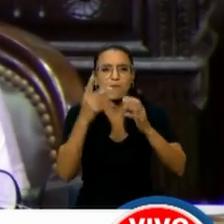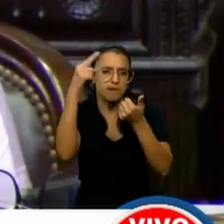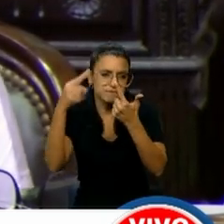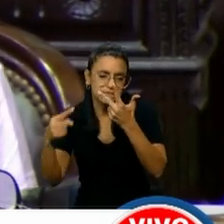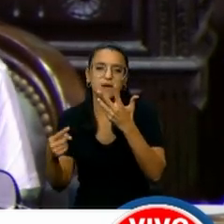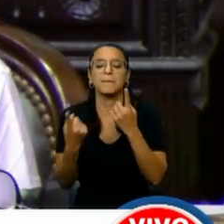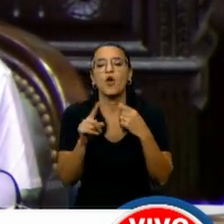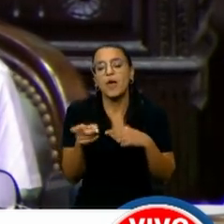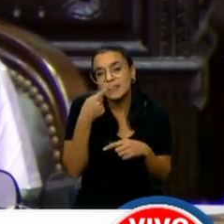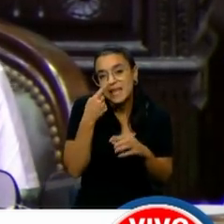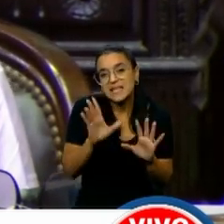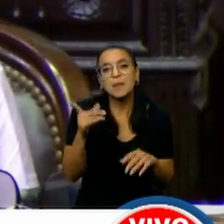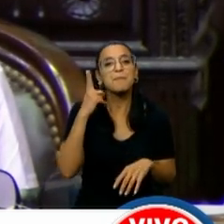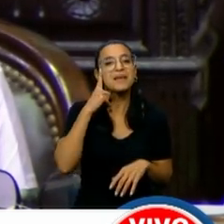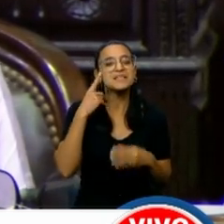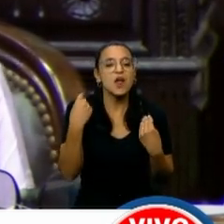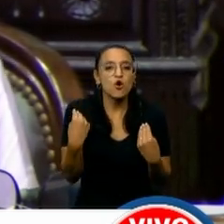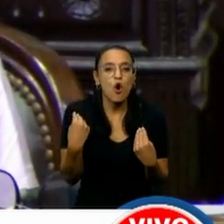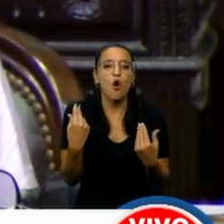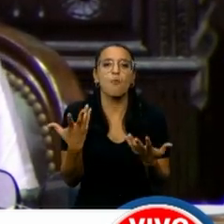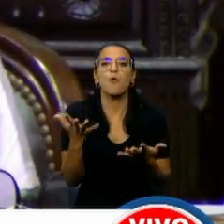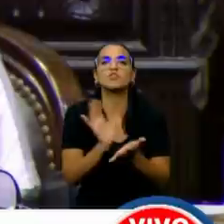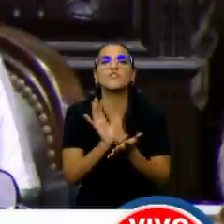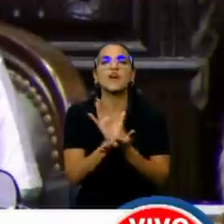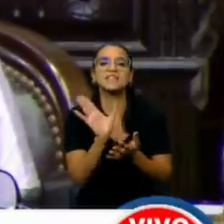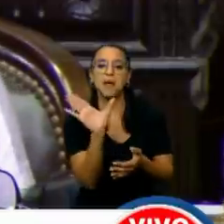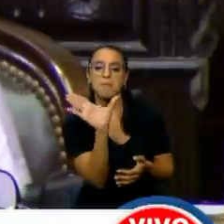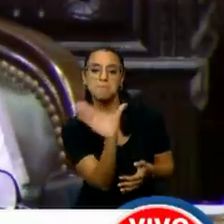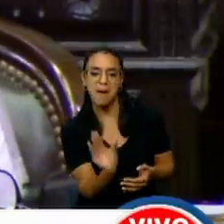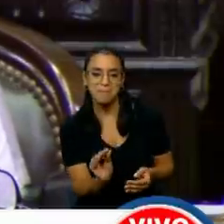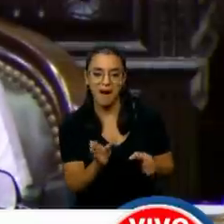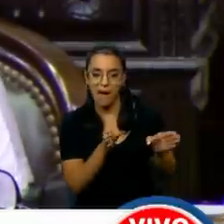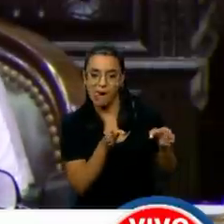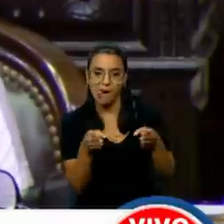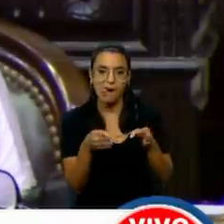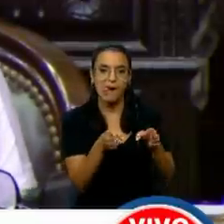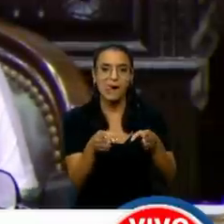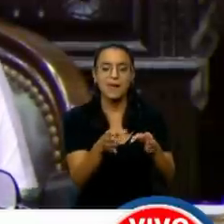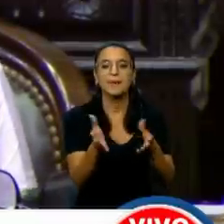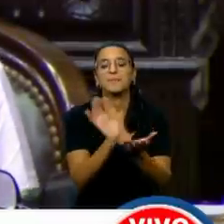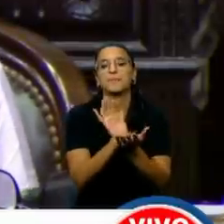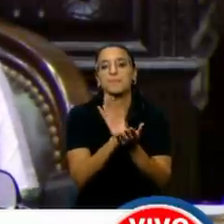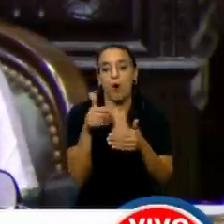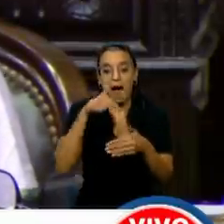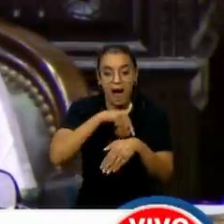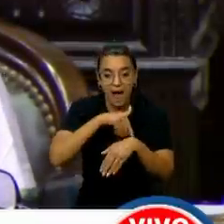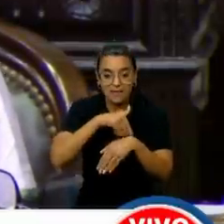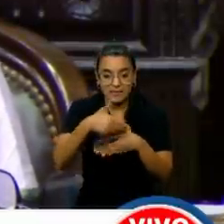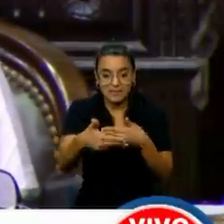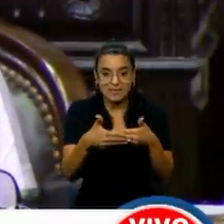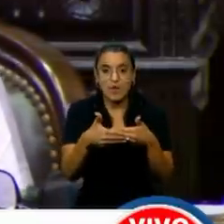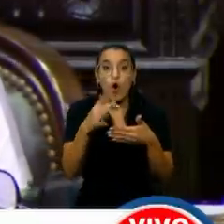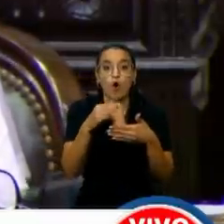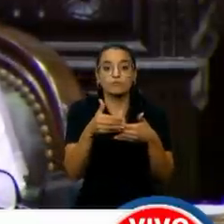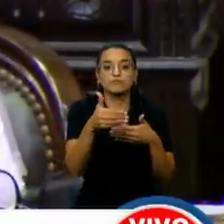interesante pensarla como pensarlo como un mapa que nos permite en términos del corto plazo del mediano y al